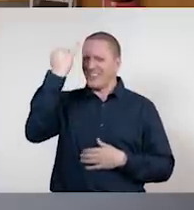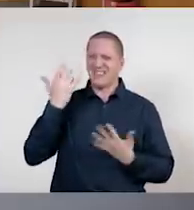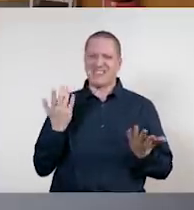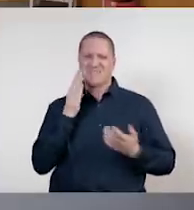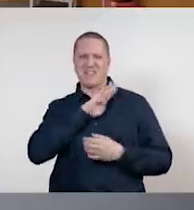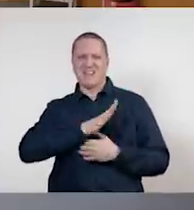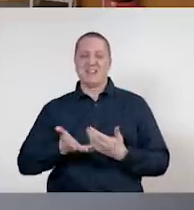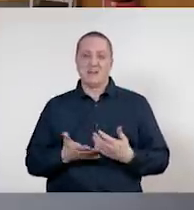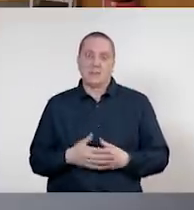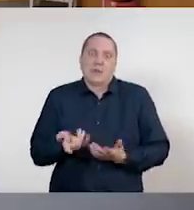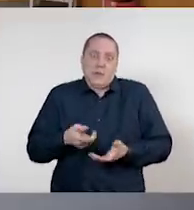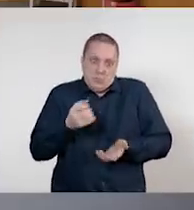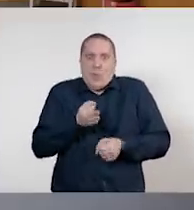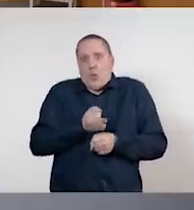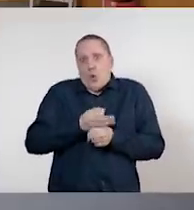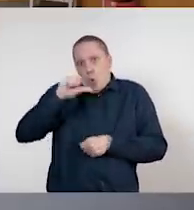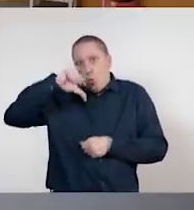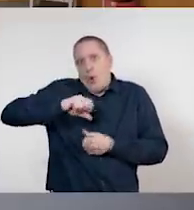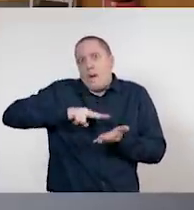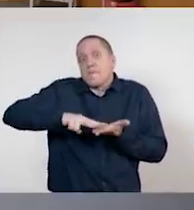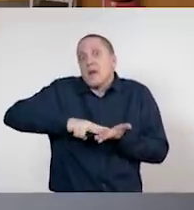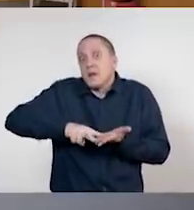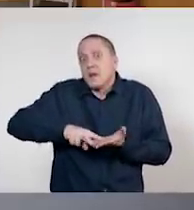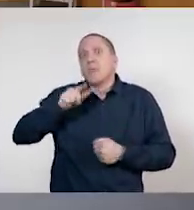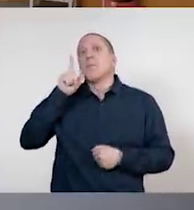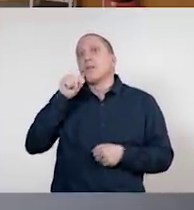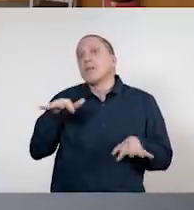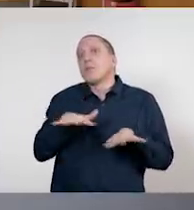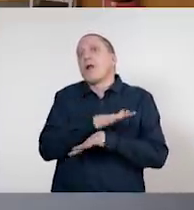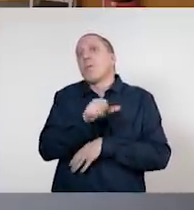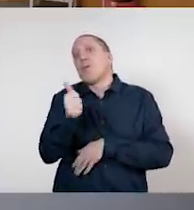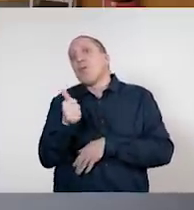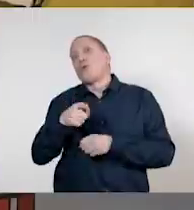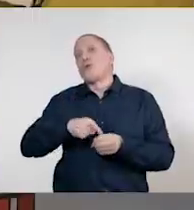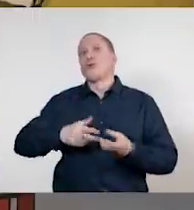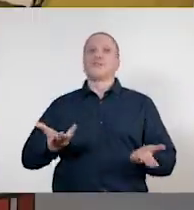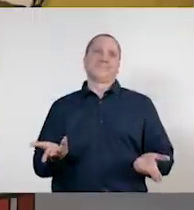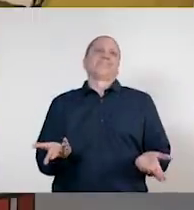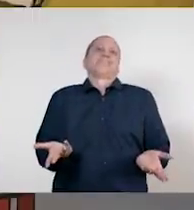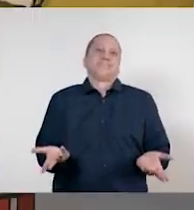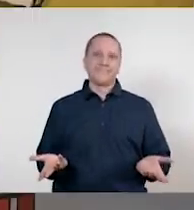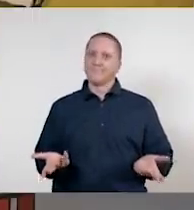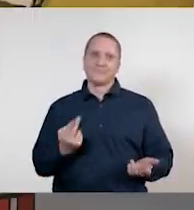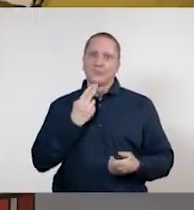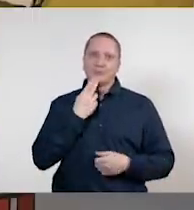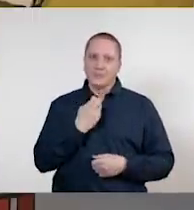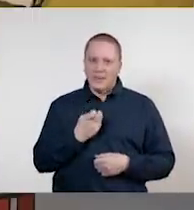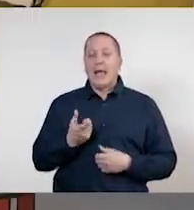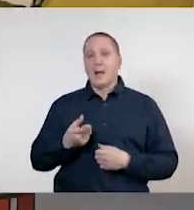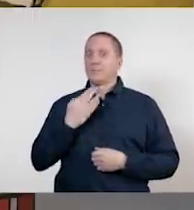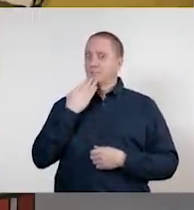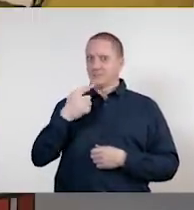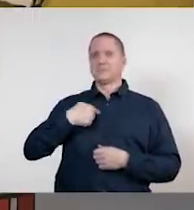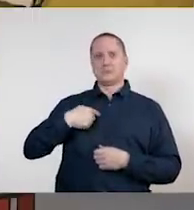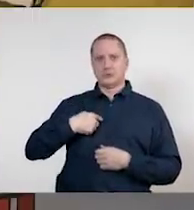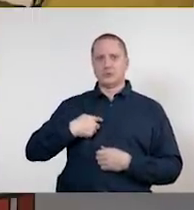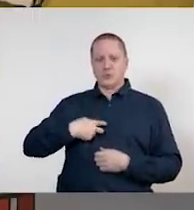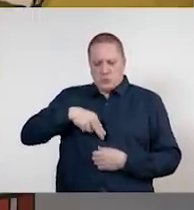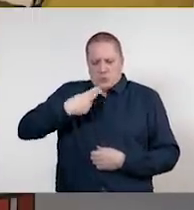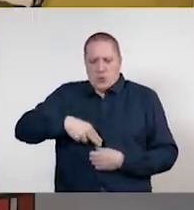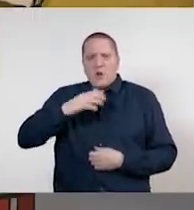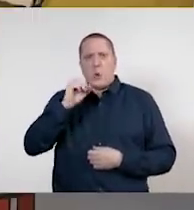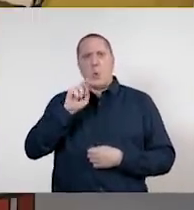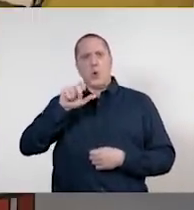Porque además, hoy vengo de verde, pero mañana será otro color, ¿no? Claro, por supuesto. Ay, la verdad, qué bueno que yo soy Coral y tengo